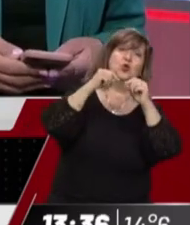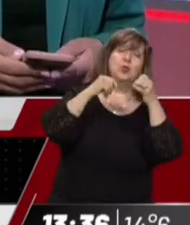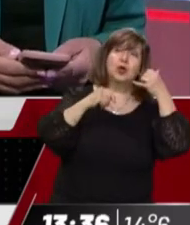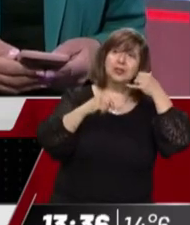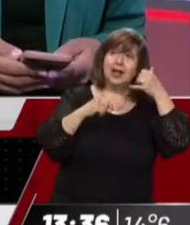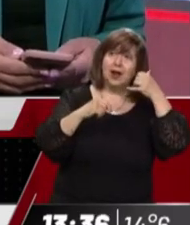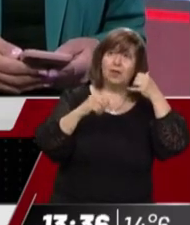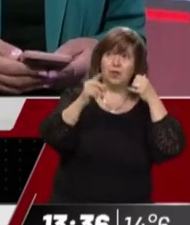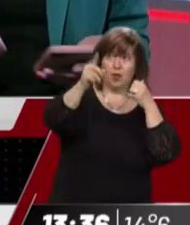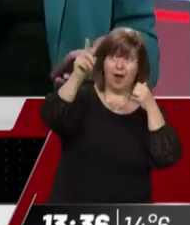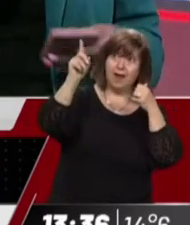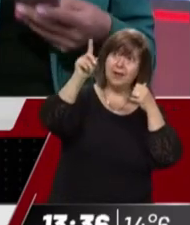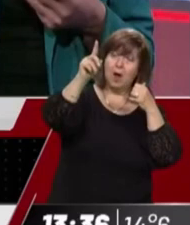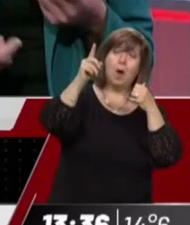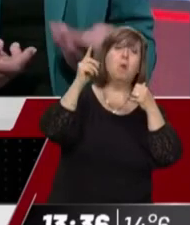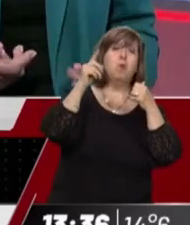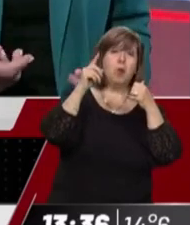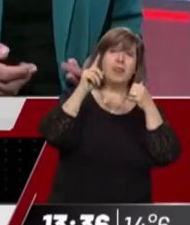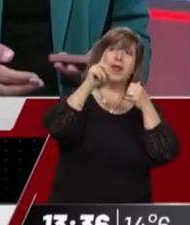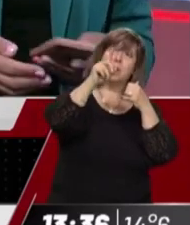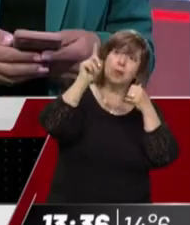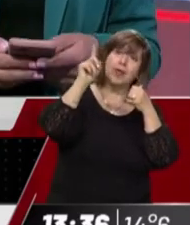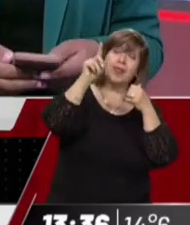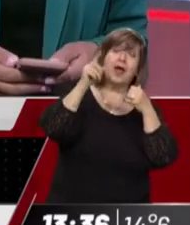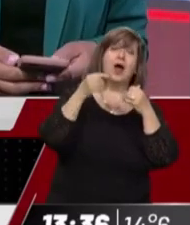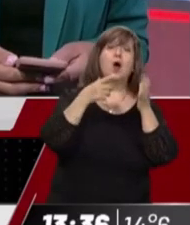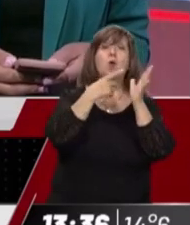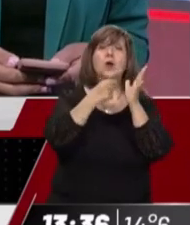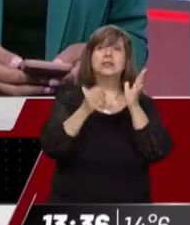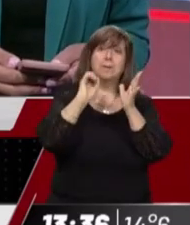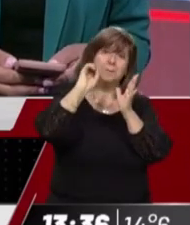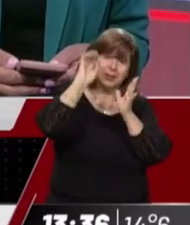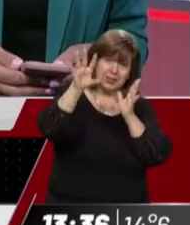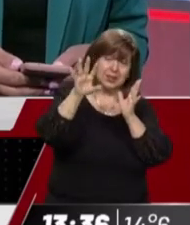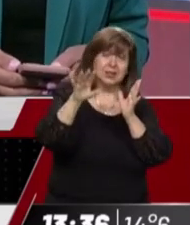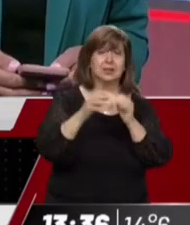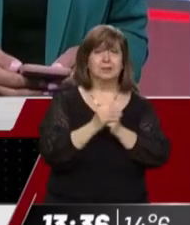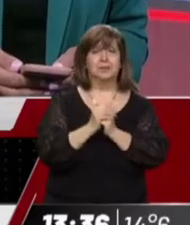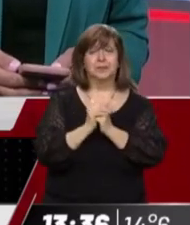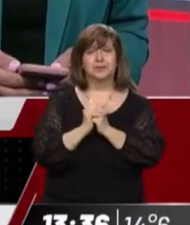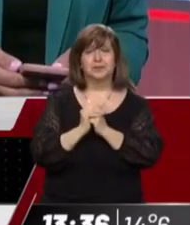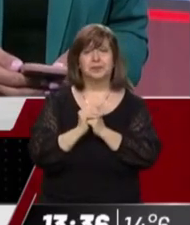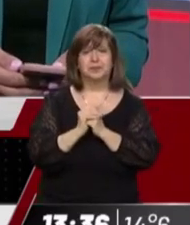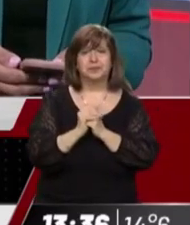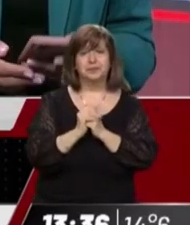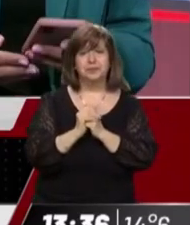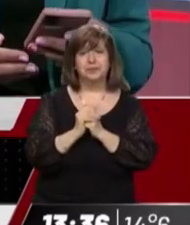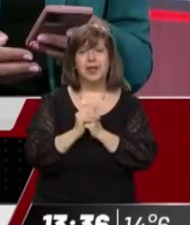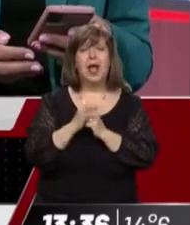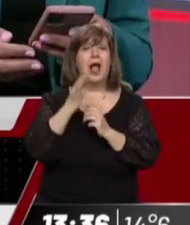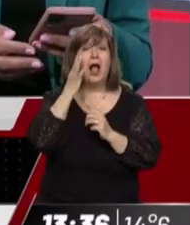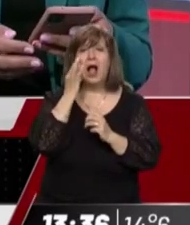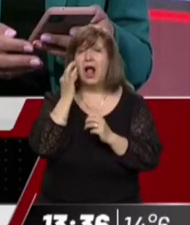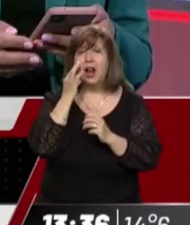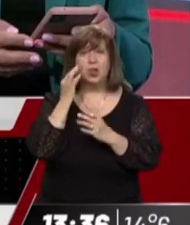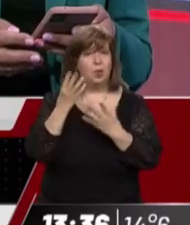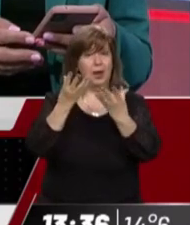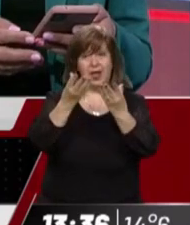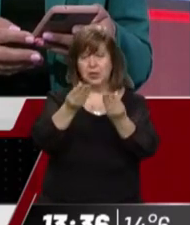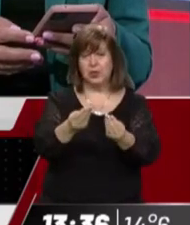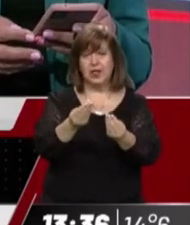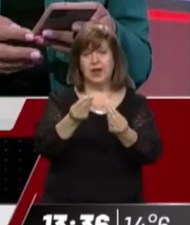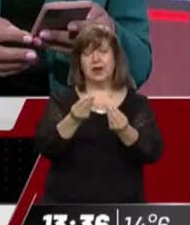la pueden llamar cuando ustedes quieran, mandarle un mensajito de WhatsApp y después ya se va a estar comunicando con ustedes. Seguro, seguro algo va a aparecer